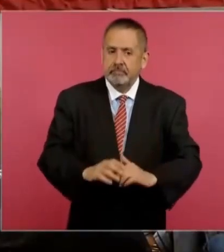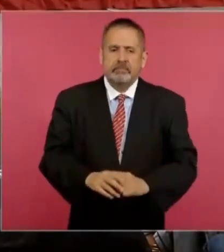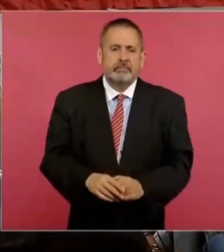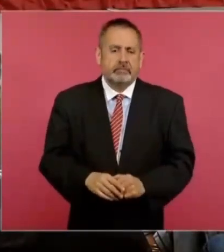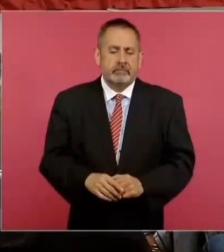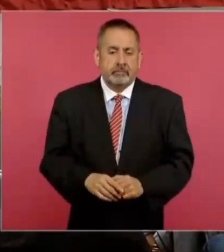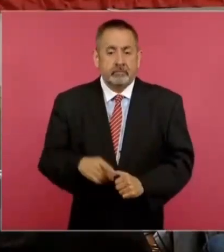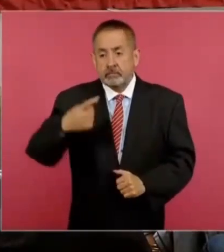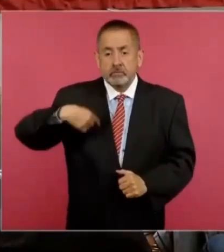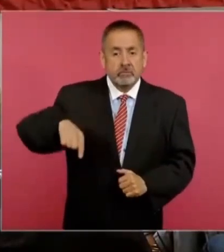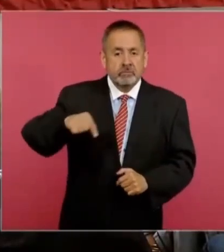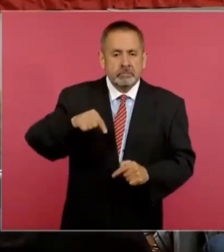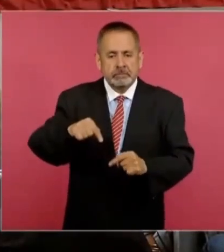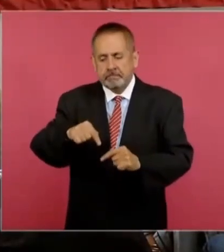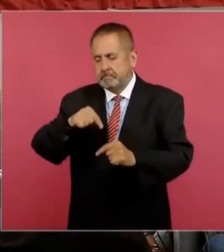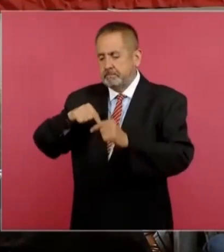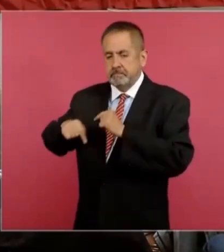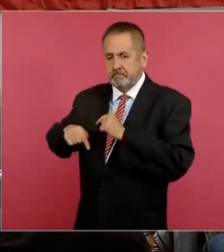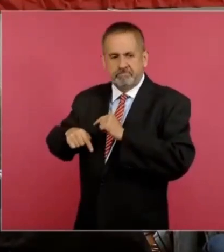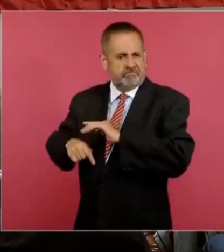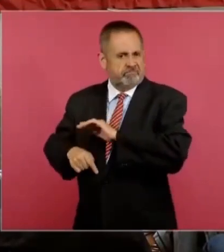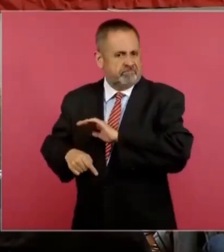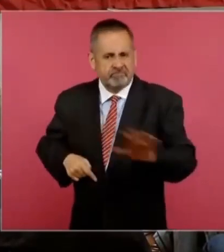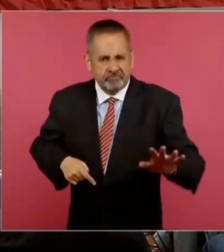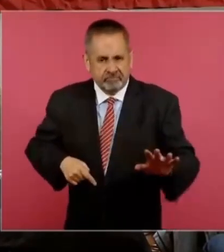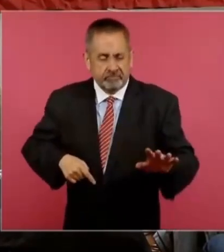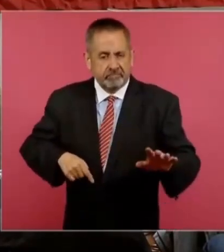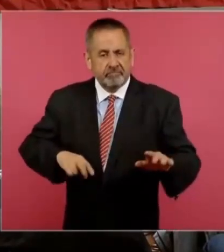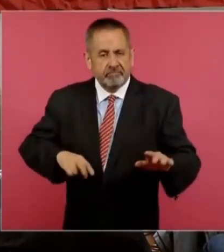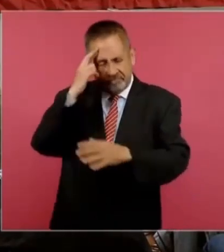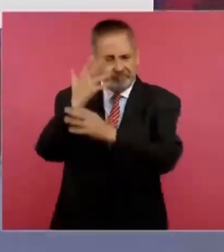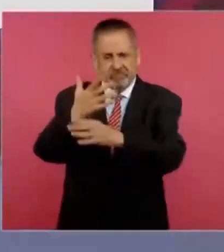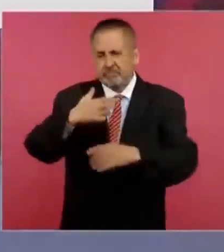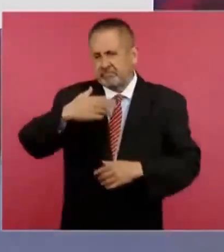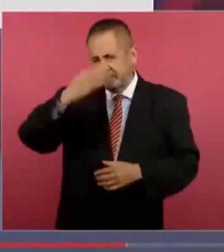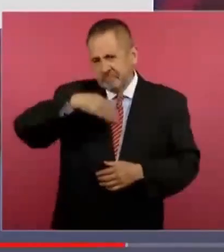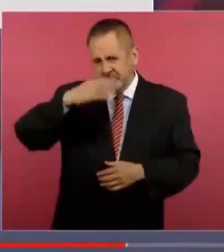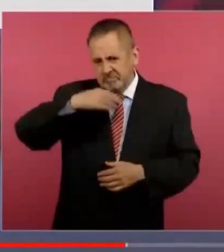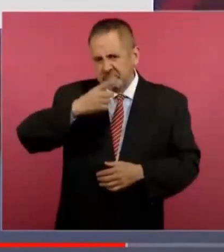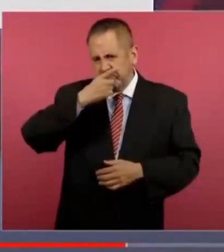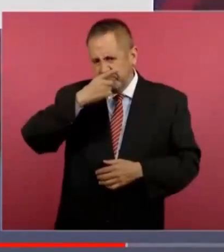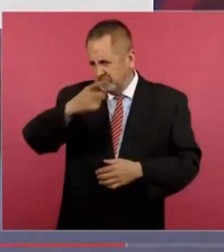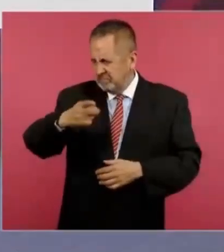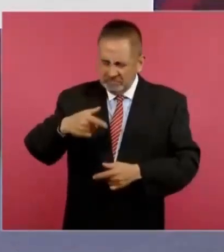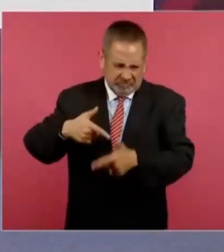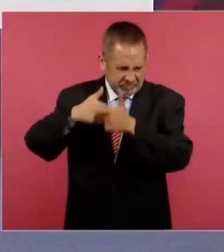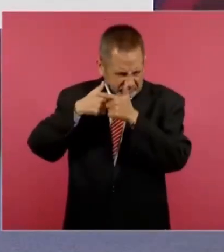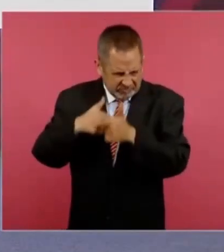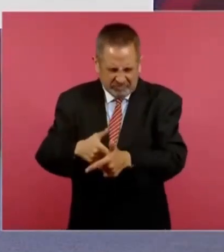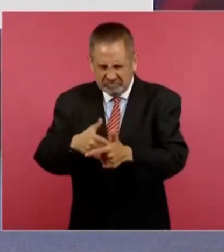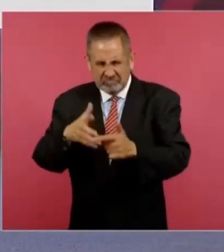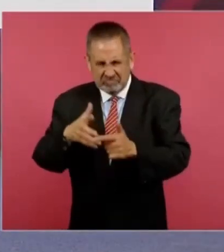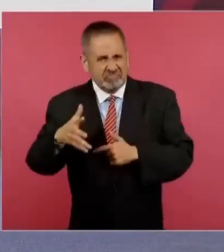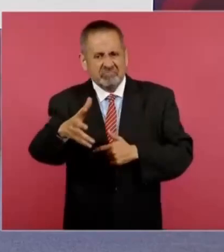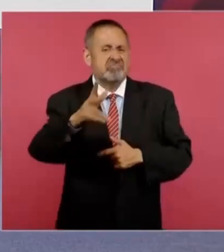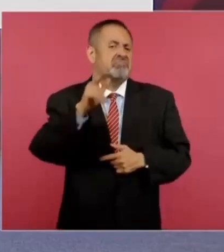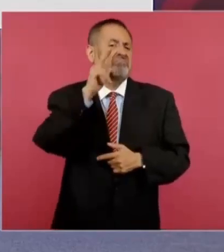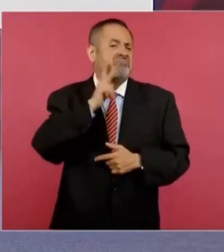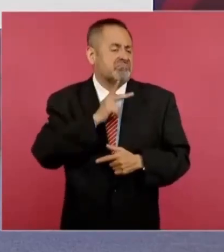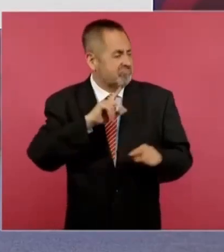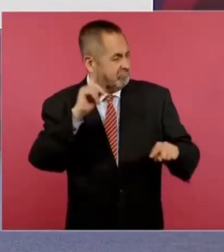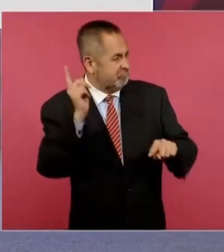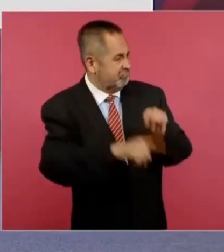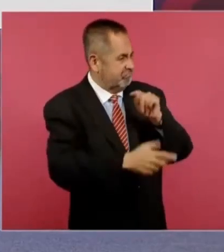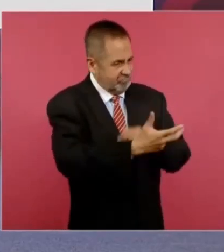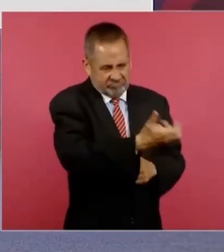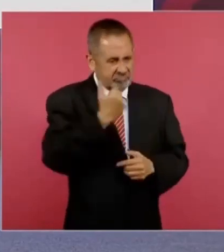Ni un paso atrás fue la consigna de don Lázaro Cárdenas del Río al nacionalizar nuestro petróleo. Hoy